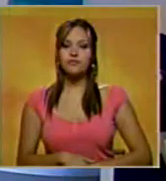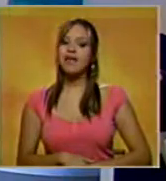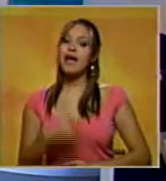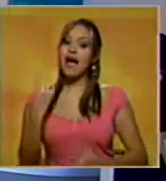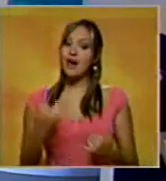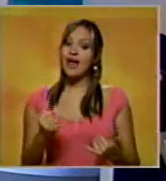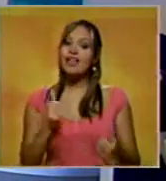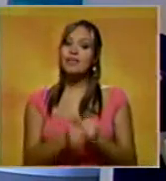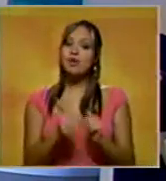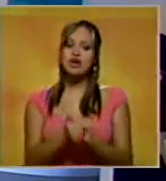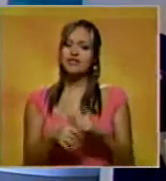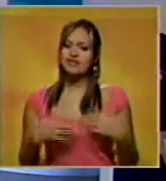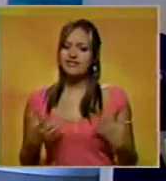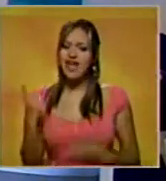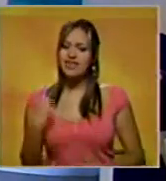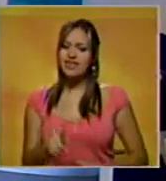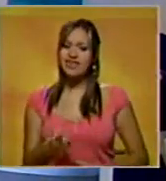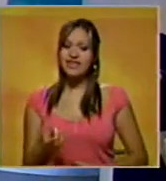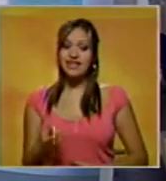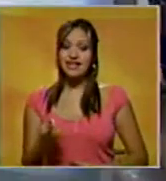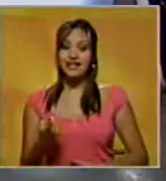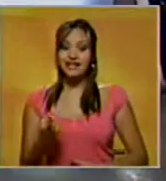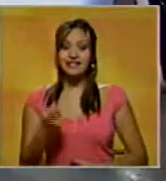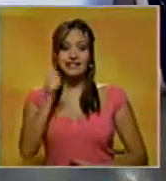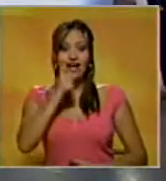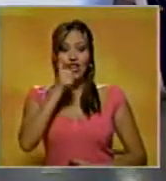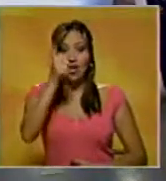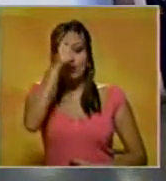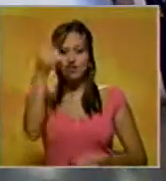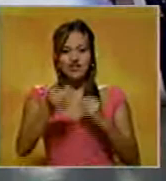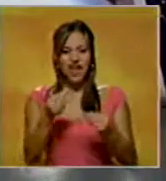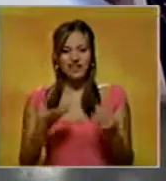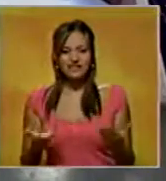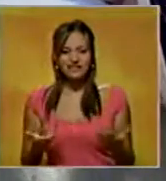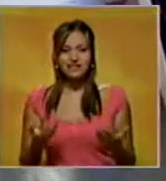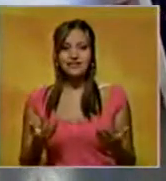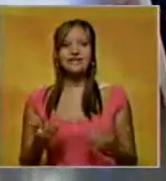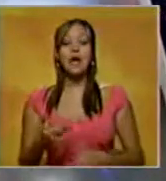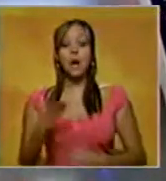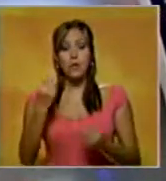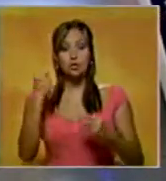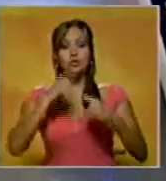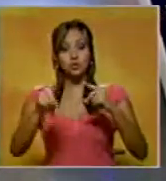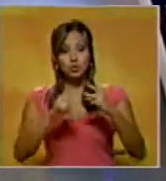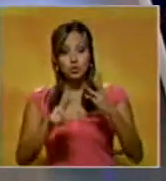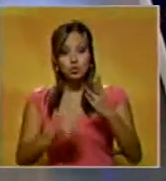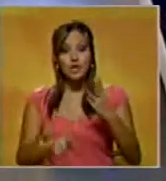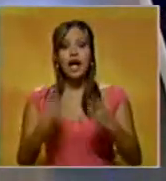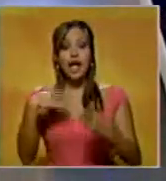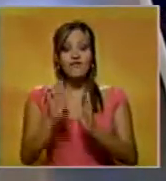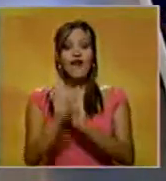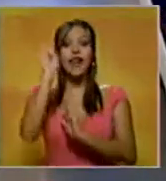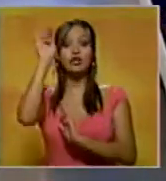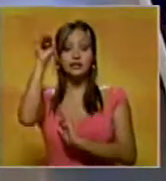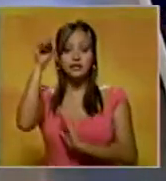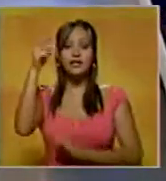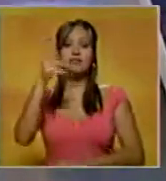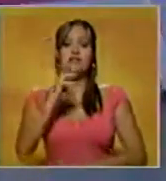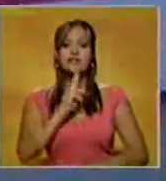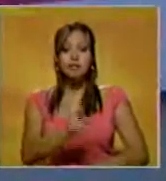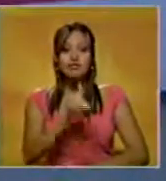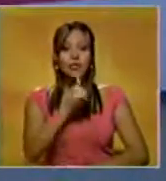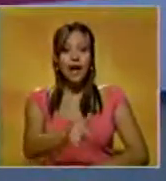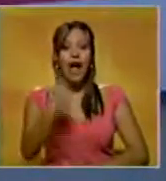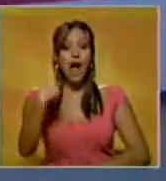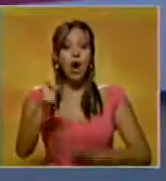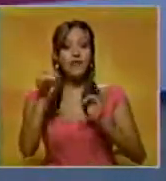¿Qué tenemos hoy en deportes? ¿Qué nos traerán? Jesús, ¿y qué viene el fin de semana? Muchísimas cosas y la expectativa sobre todo en el baloncesto, y tenemos que hablar de una figura que